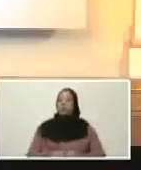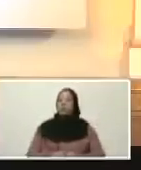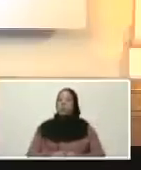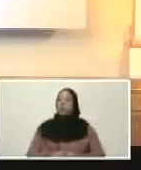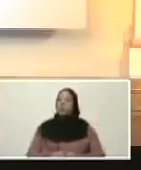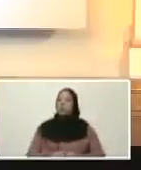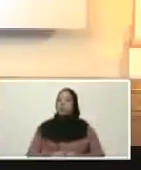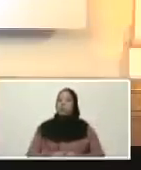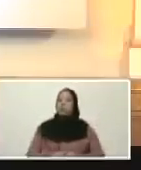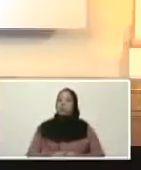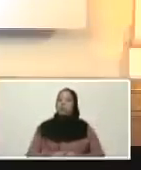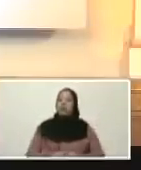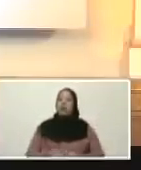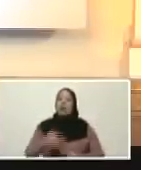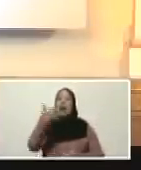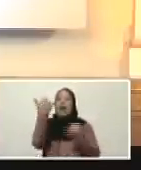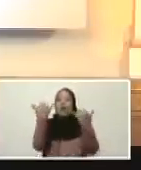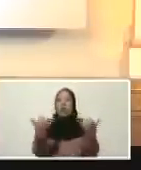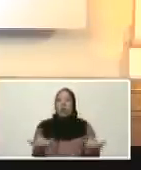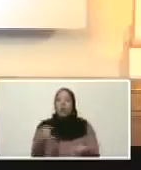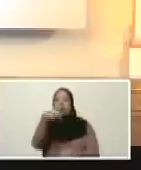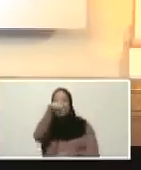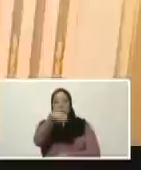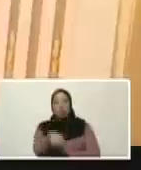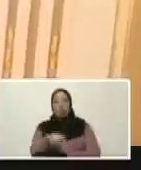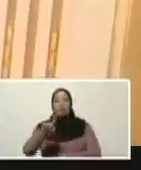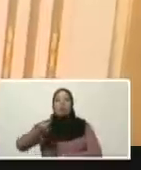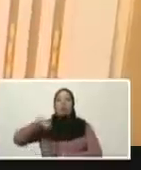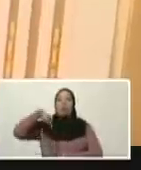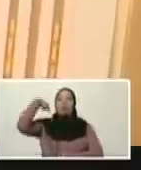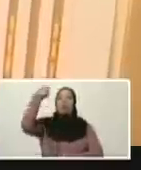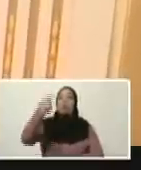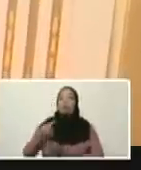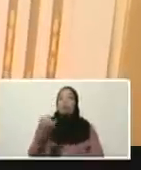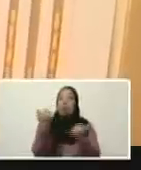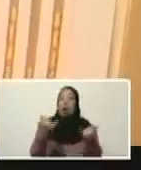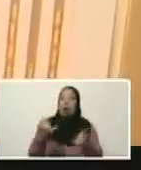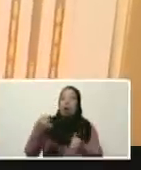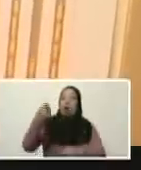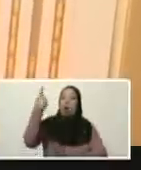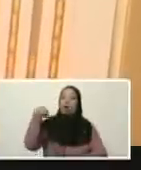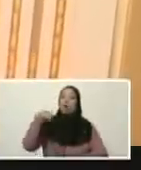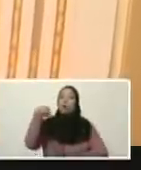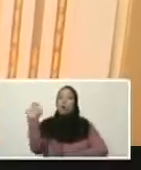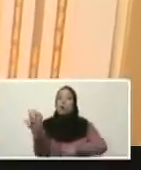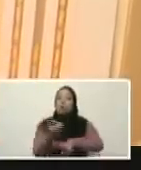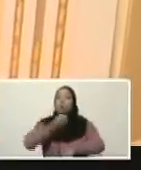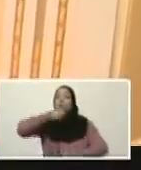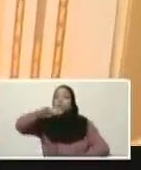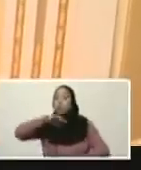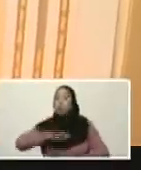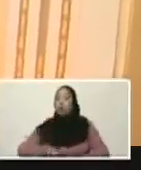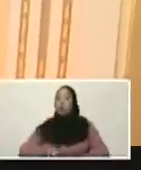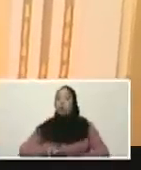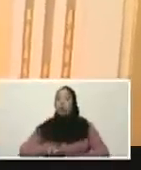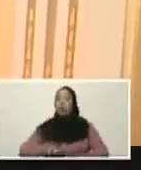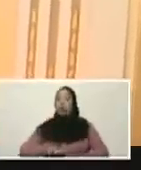Antes, durante y después de ese acontecimiento, sin duda